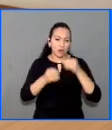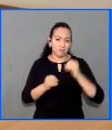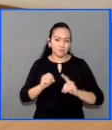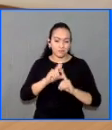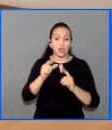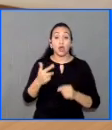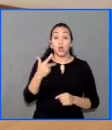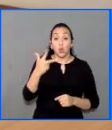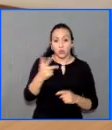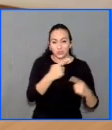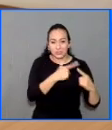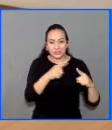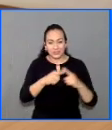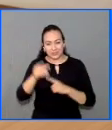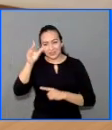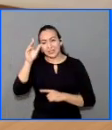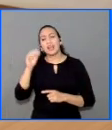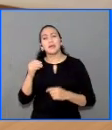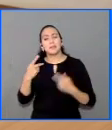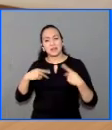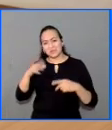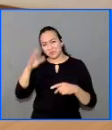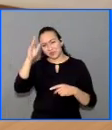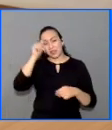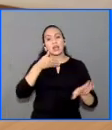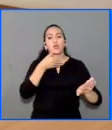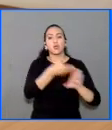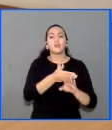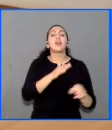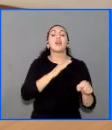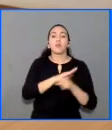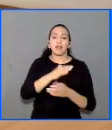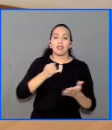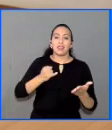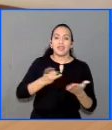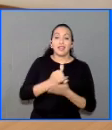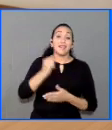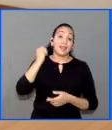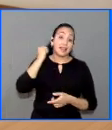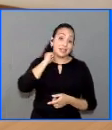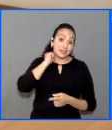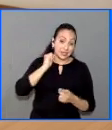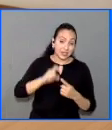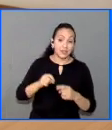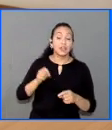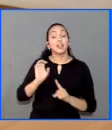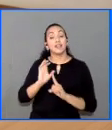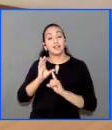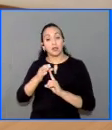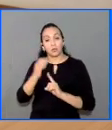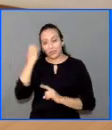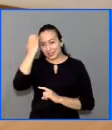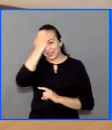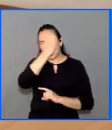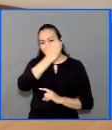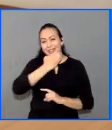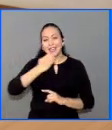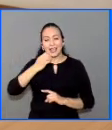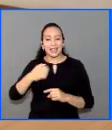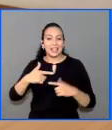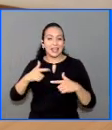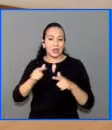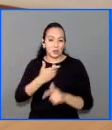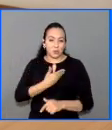inconformidad promovidos en contra de decisiones del Senado y del Comité de Evaluación del Poder Legislativo, esto en el marco